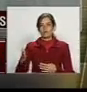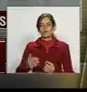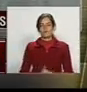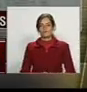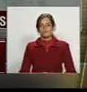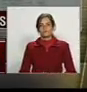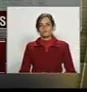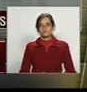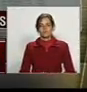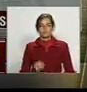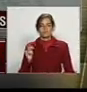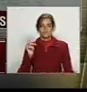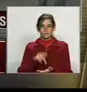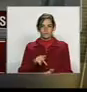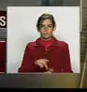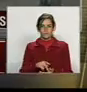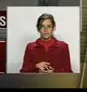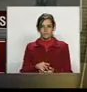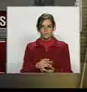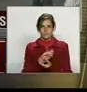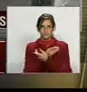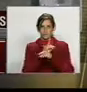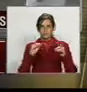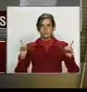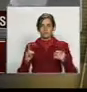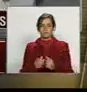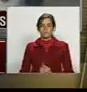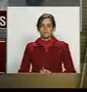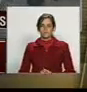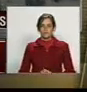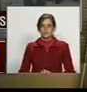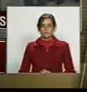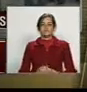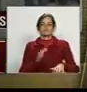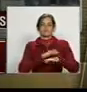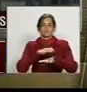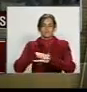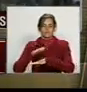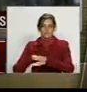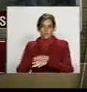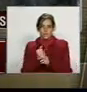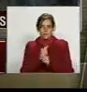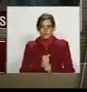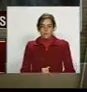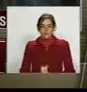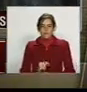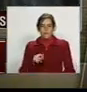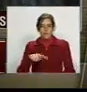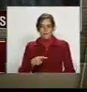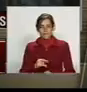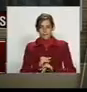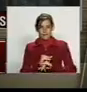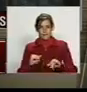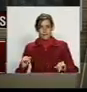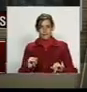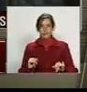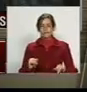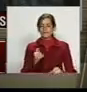de participación democrática, así que ese es el llamado. Esperar luego, una vez que culmine